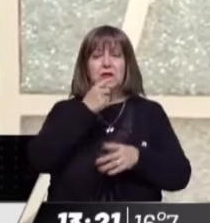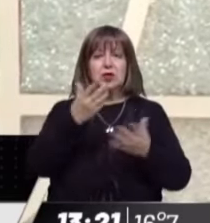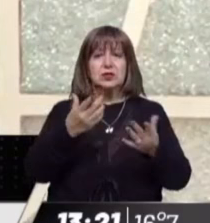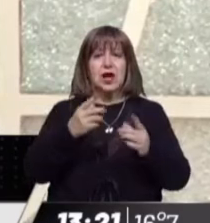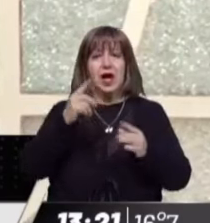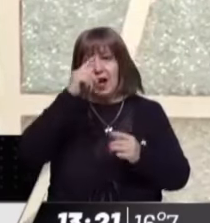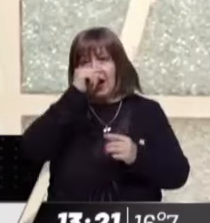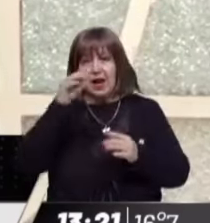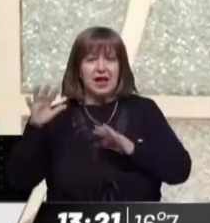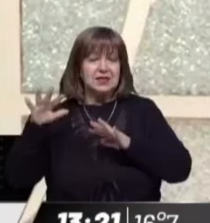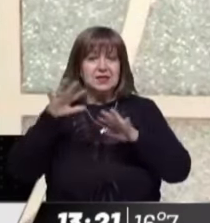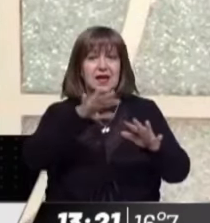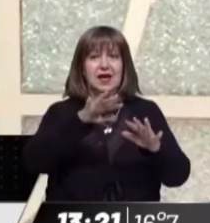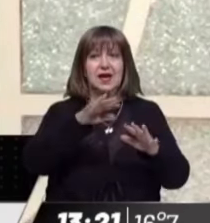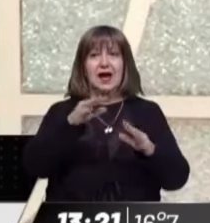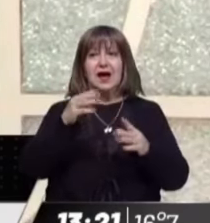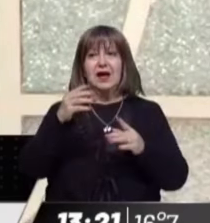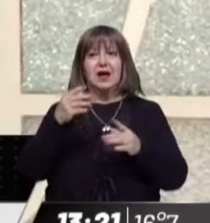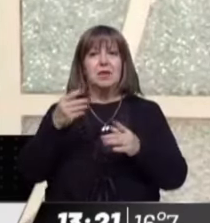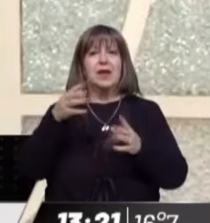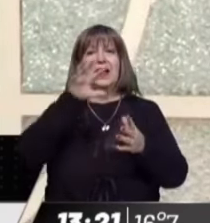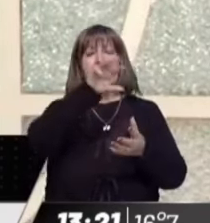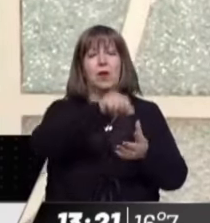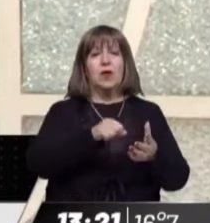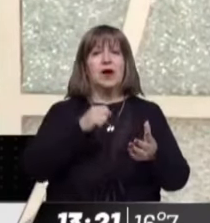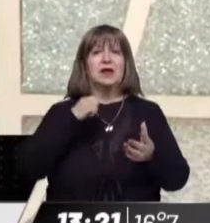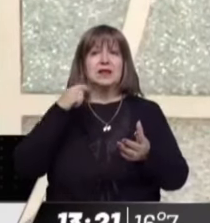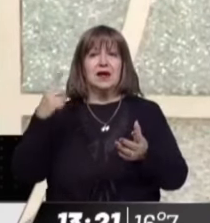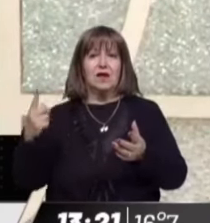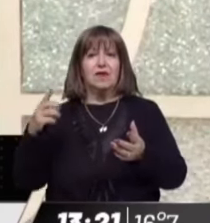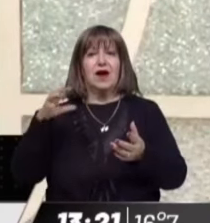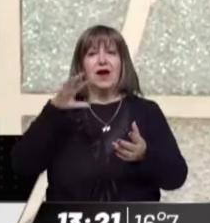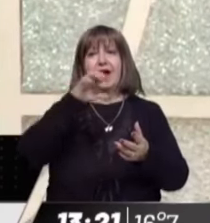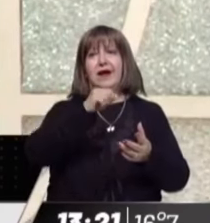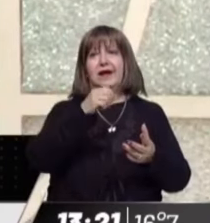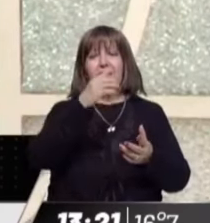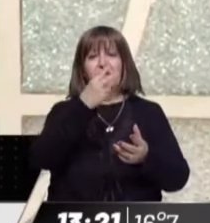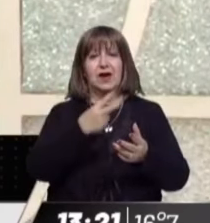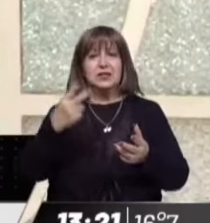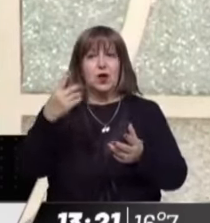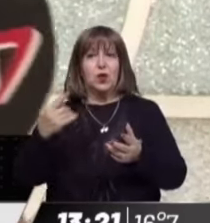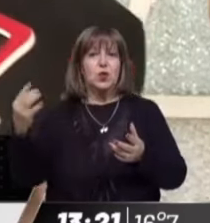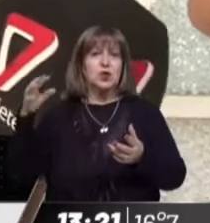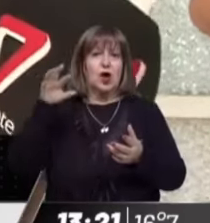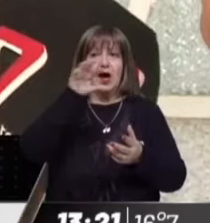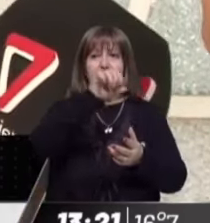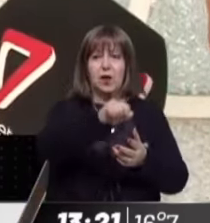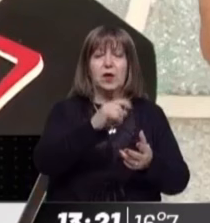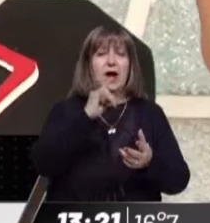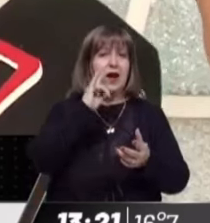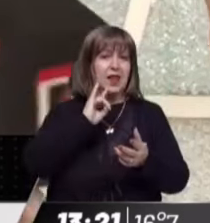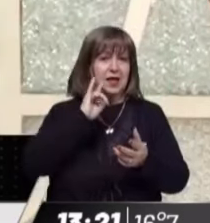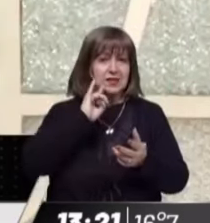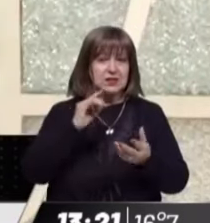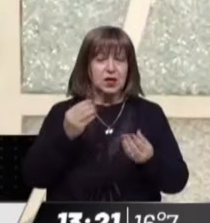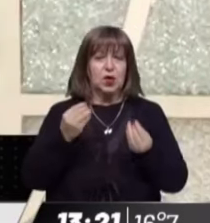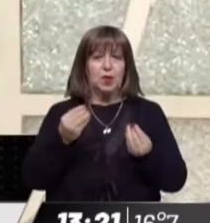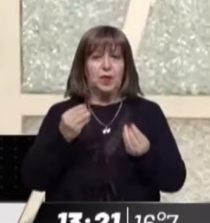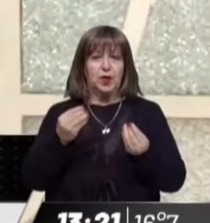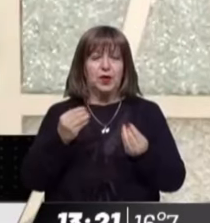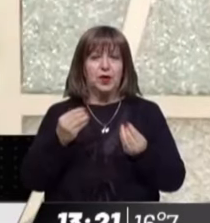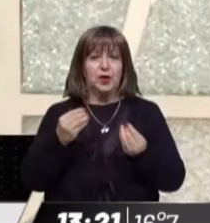Las Heras? ¿Cómo hace el de San Martín, el de Rivadavia, el de San Rafael, el del Valle de Uco? ¿Marcela? O sea, que va a ser difícil que tengan acceso a